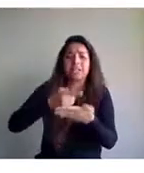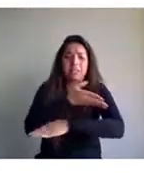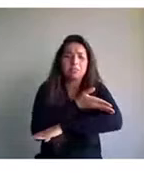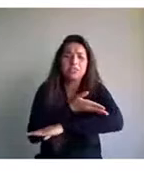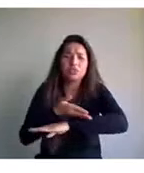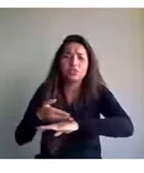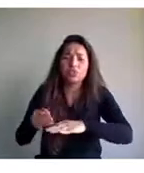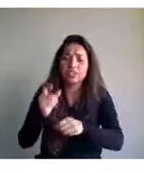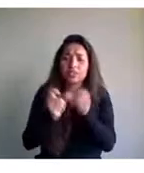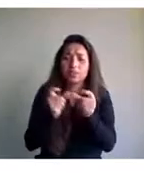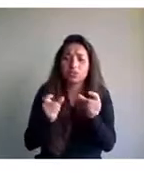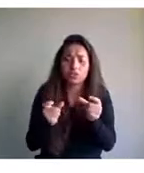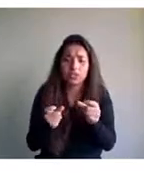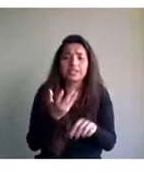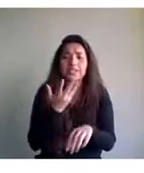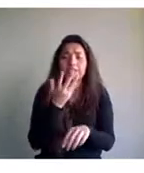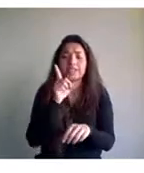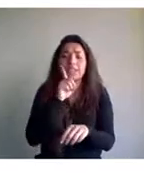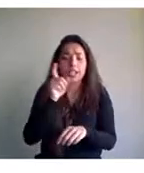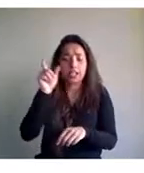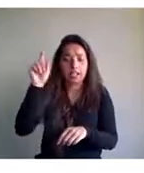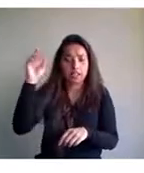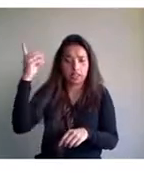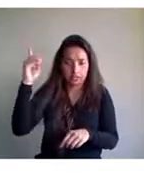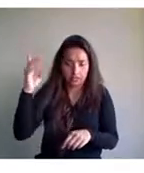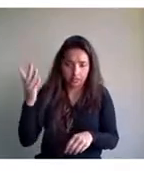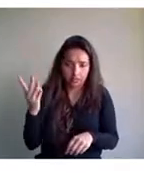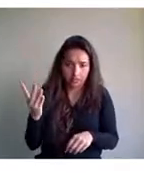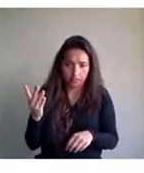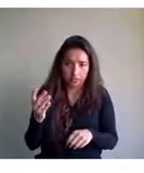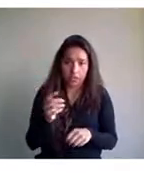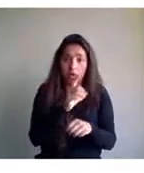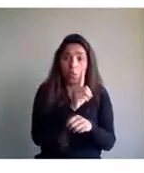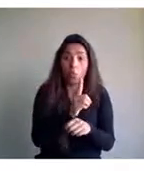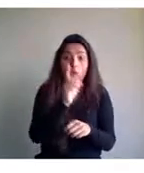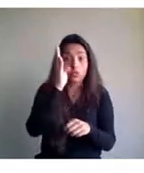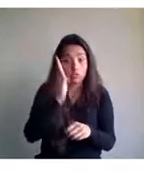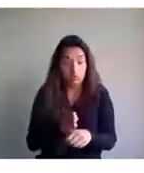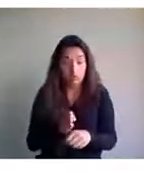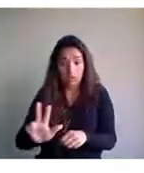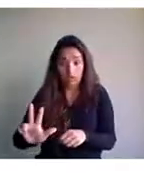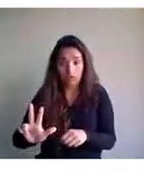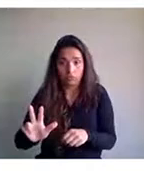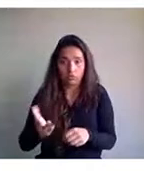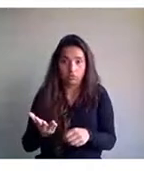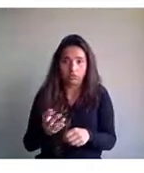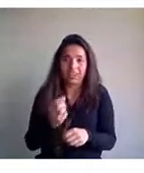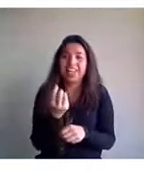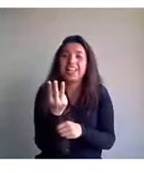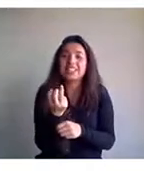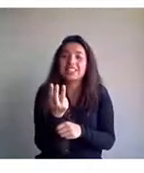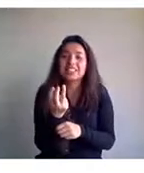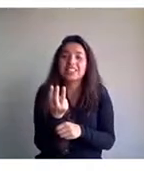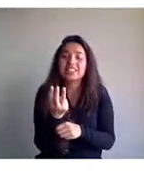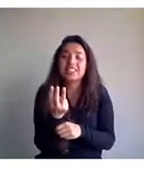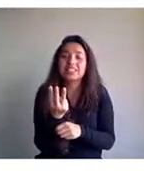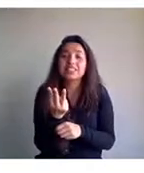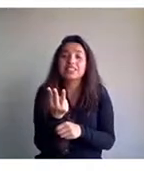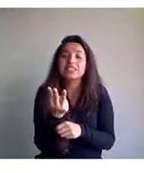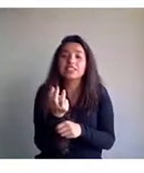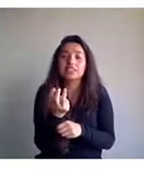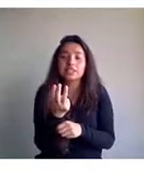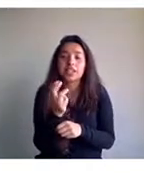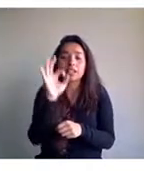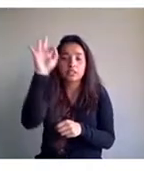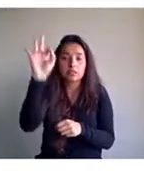y el caribe las personas con discapacidad representan el 13 por ciento de la población sólo dice el banco interamericano